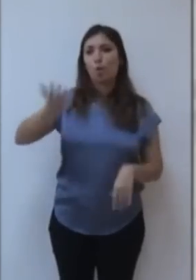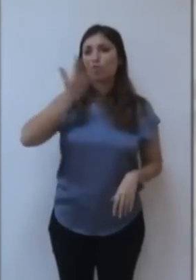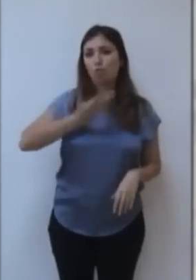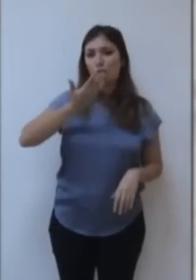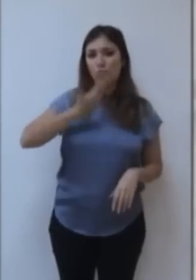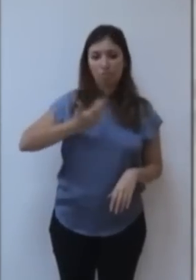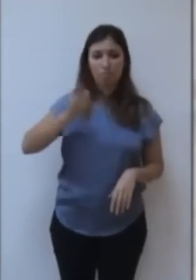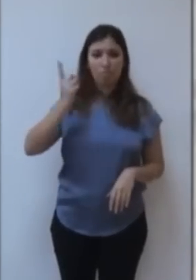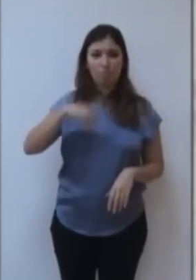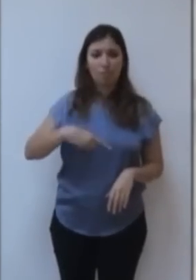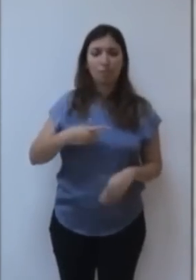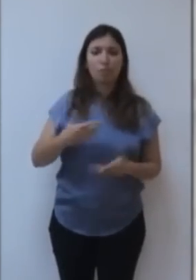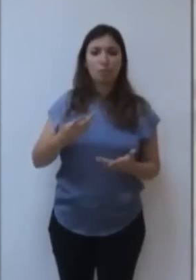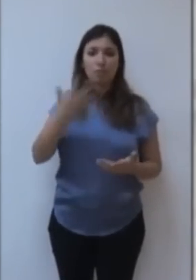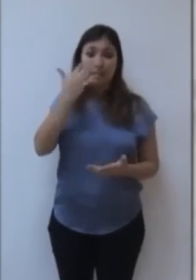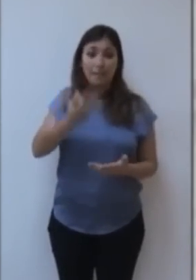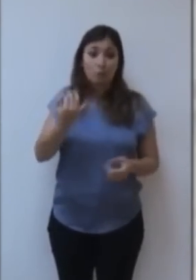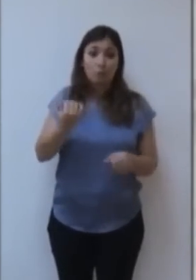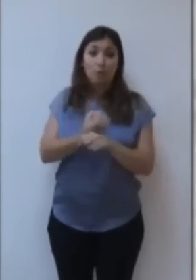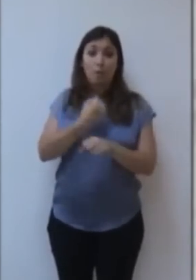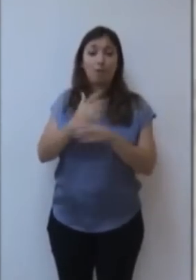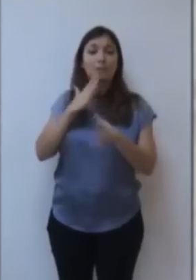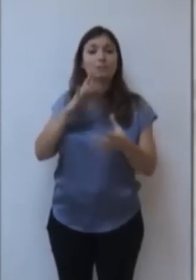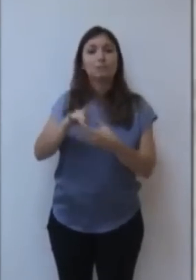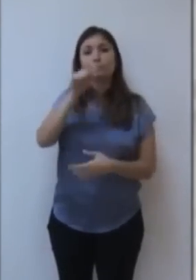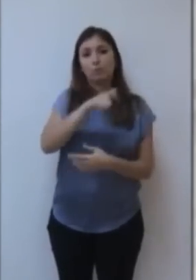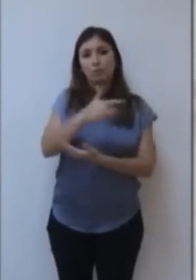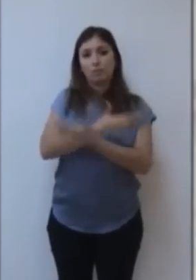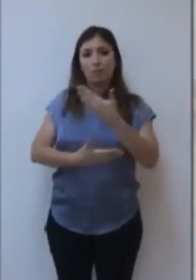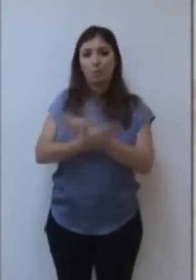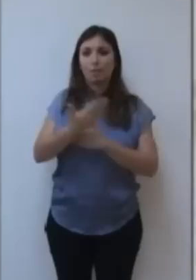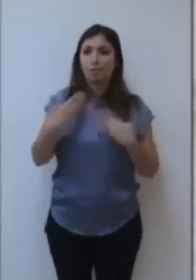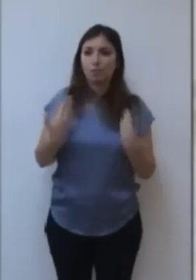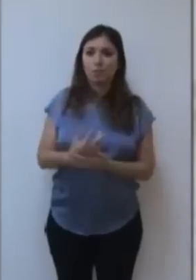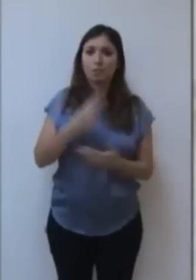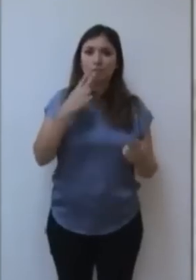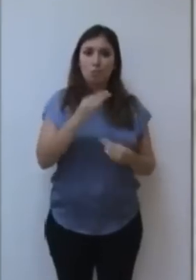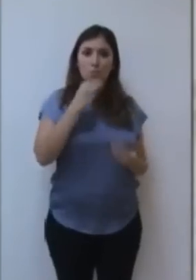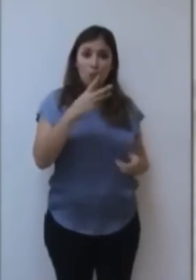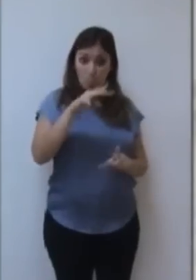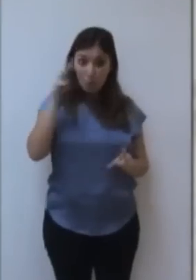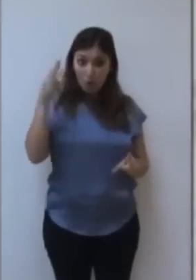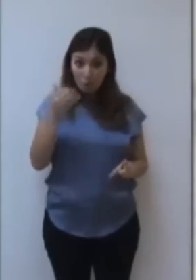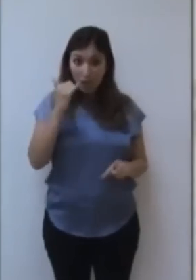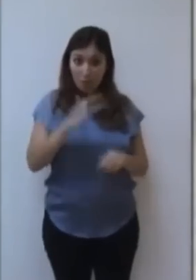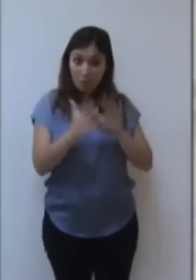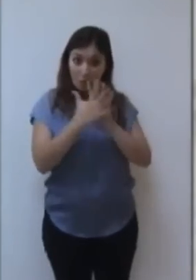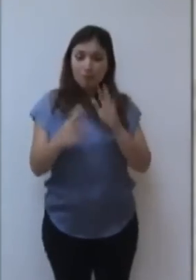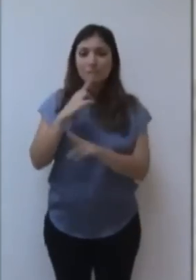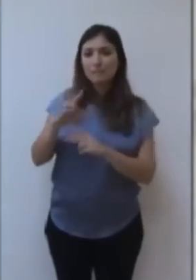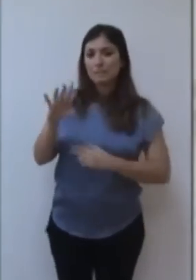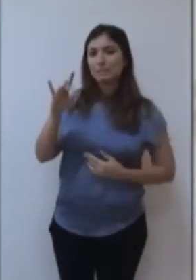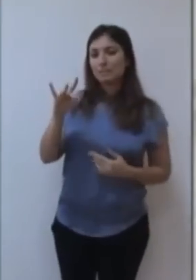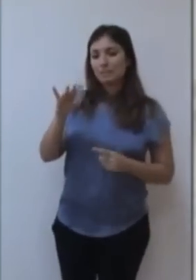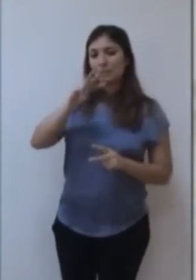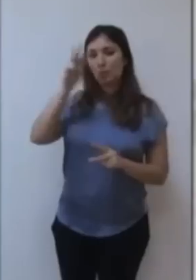conocimiento de los riesgos laborales a las personas con discapacidad. Entonces, bueno, pues un merecido. ¿Lo tienes en la página para bajarlo? Sí, está